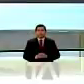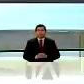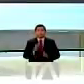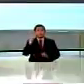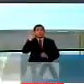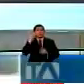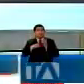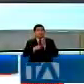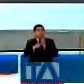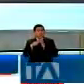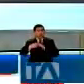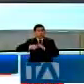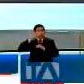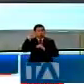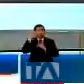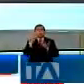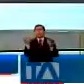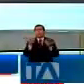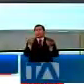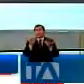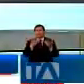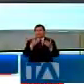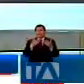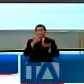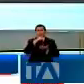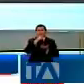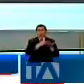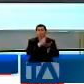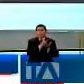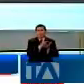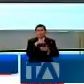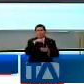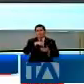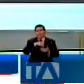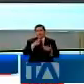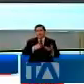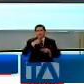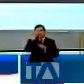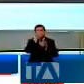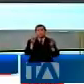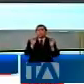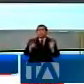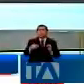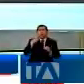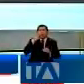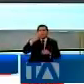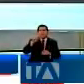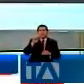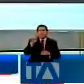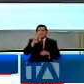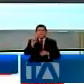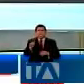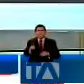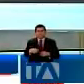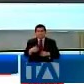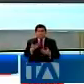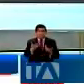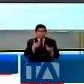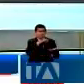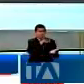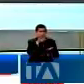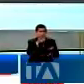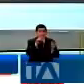La ministra María Paula Romo estuvo en Milagro, en la provincia del Guayas, desde donde se refirió a las declaraciones de Jorge Cherres, representante de las dos empresas